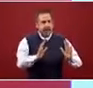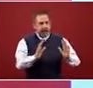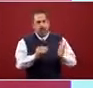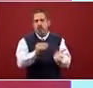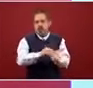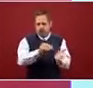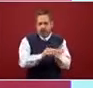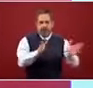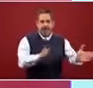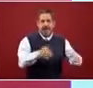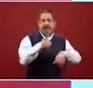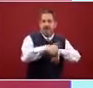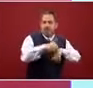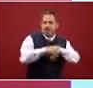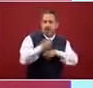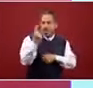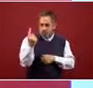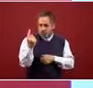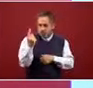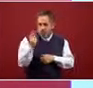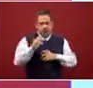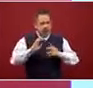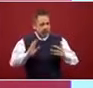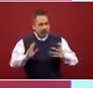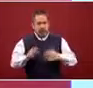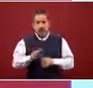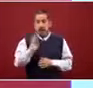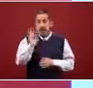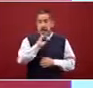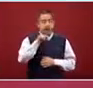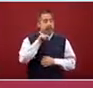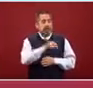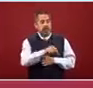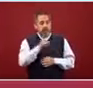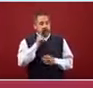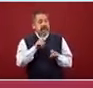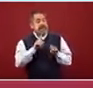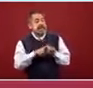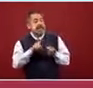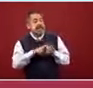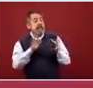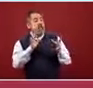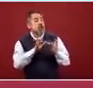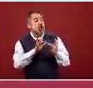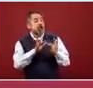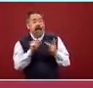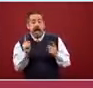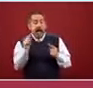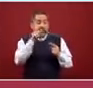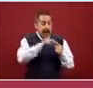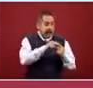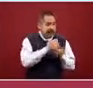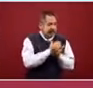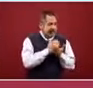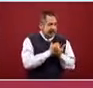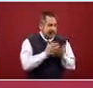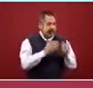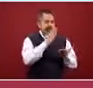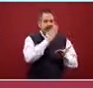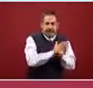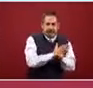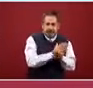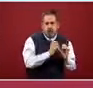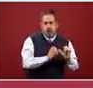todavía de la fase 1 porque tenemos la enorme posibilidad de rastrear e interrumpir las cadenas de